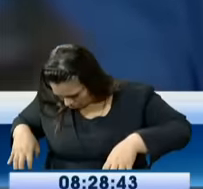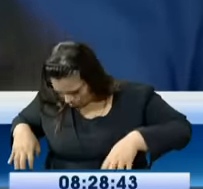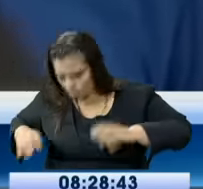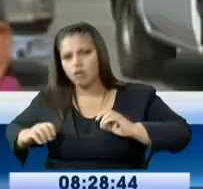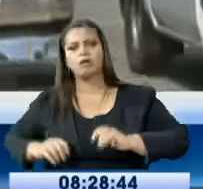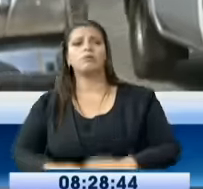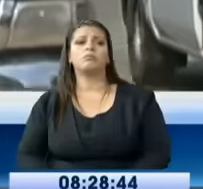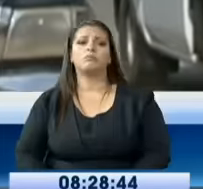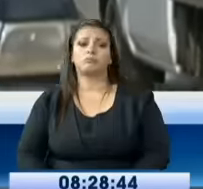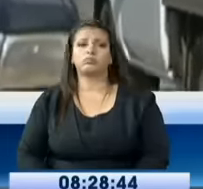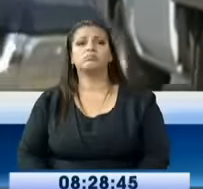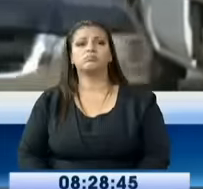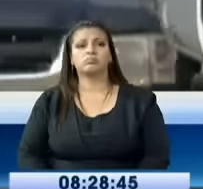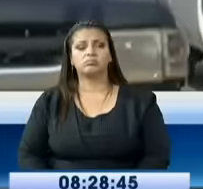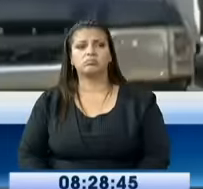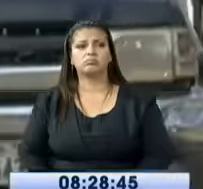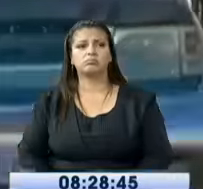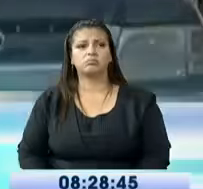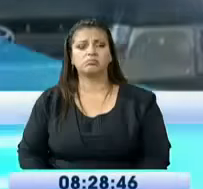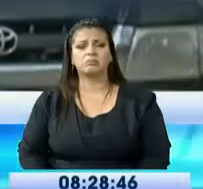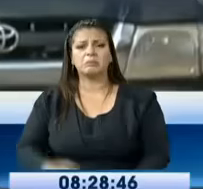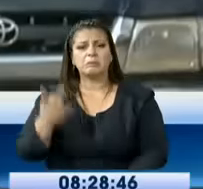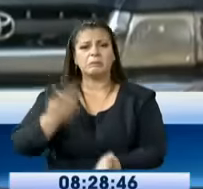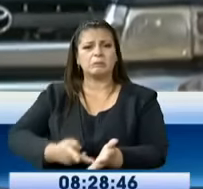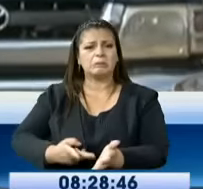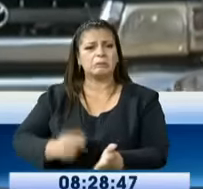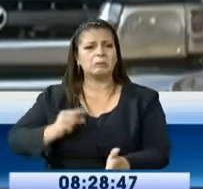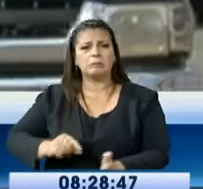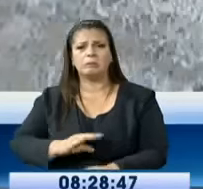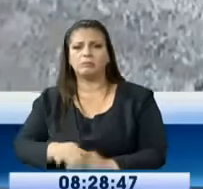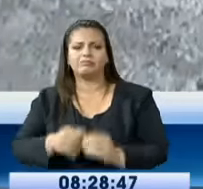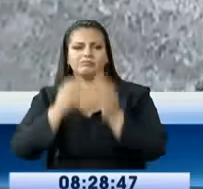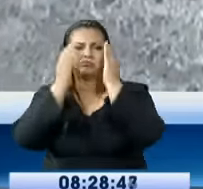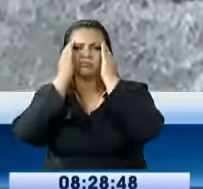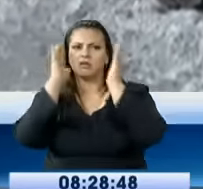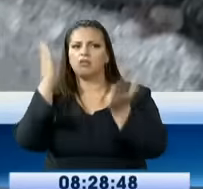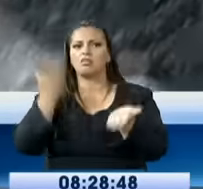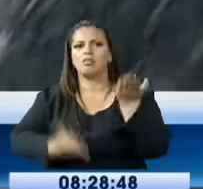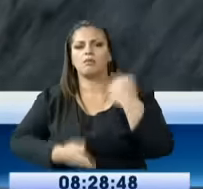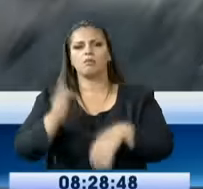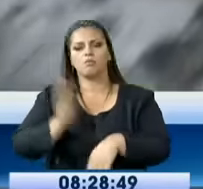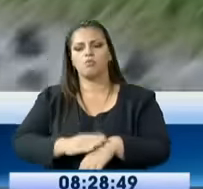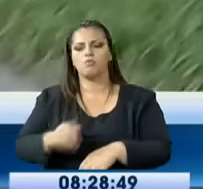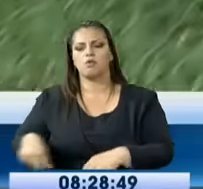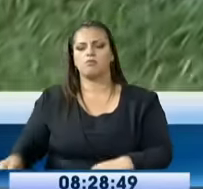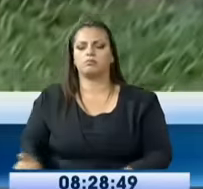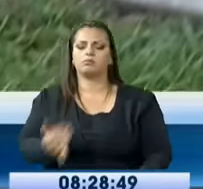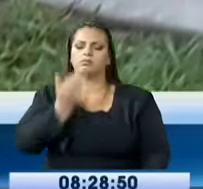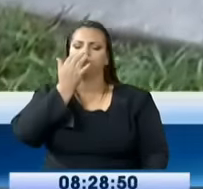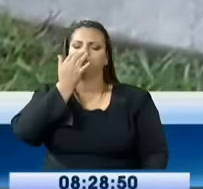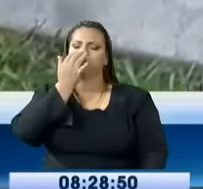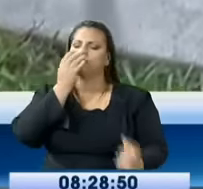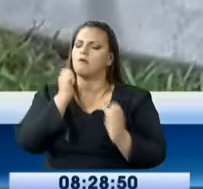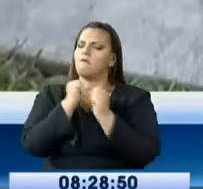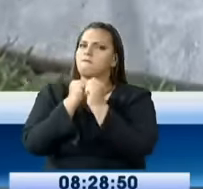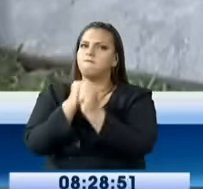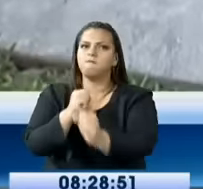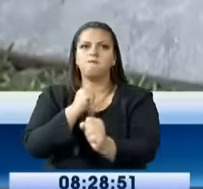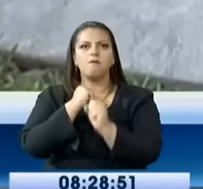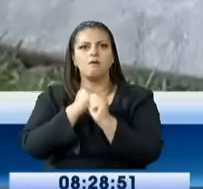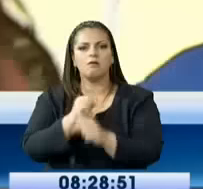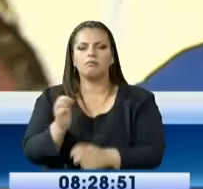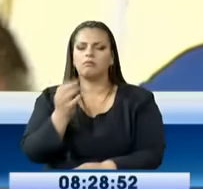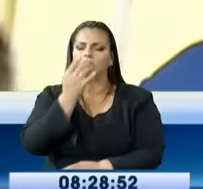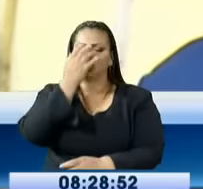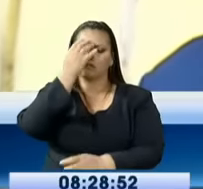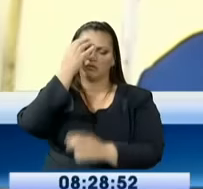ahí en el hueco. A pesar que no se precisó las causas de su muerte, se cree que tal vez la acumulación de gases tóxicos pudo haberle